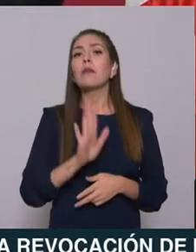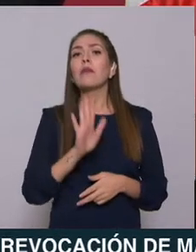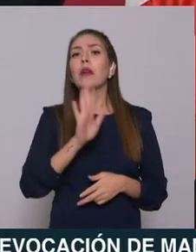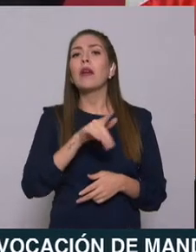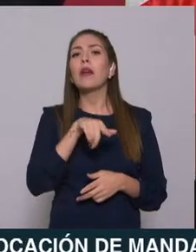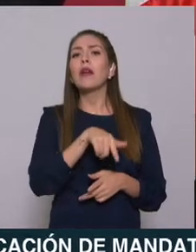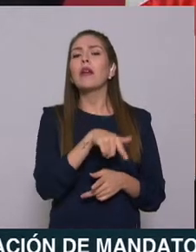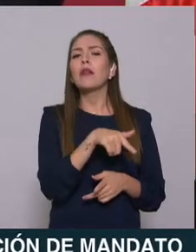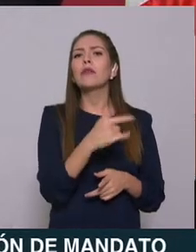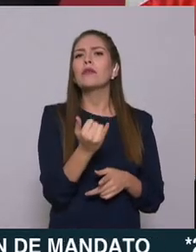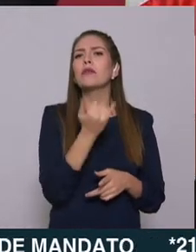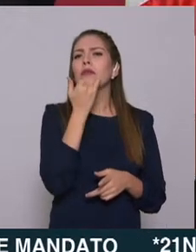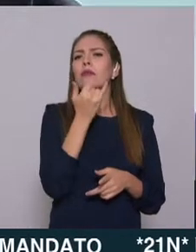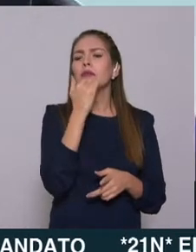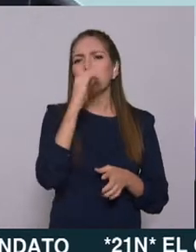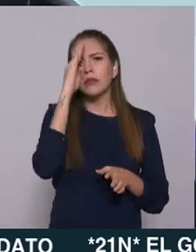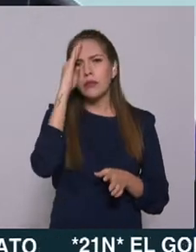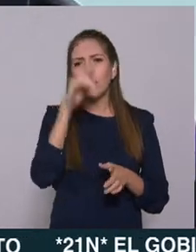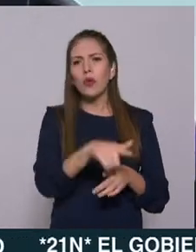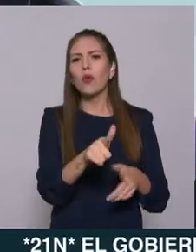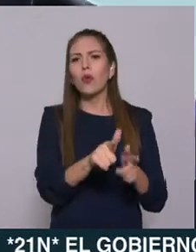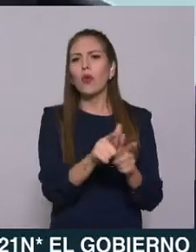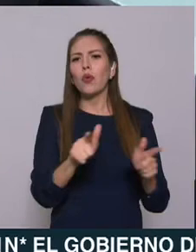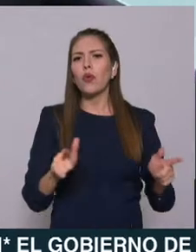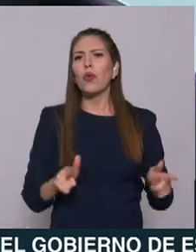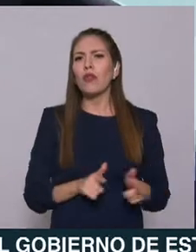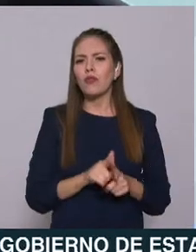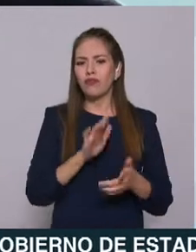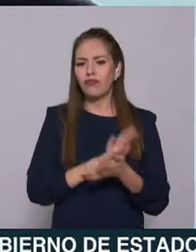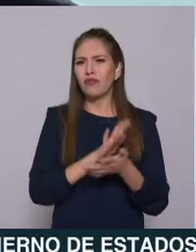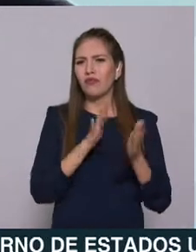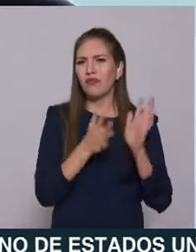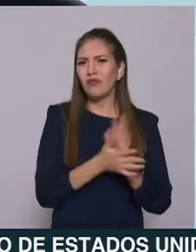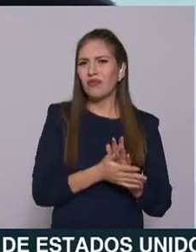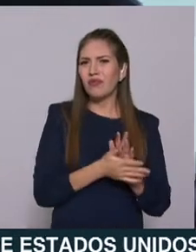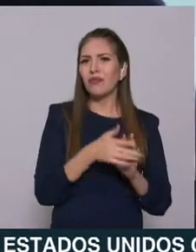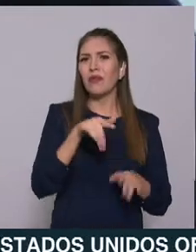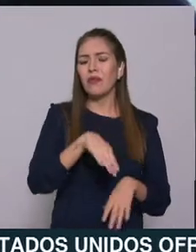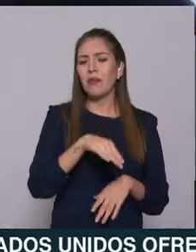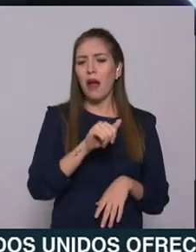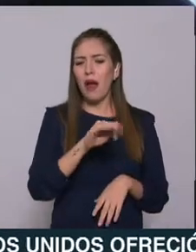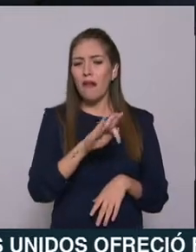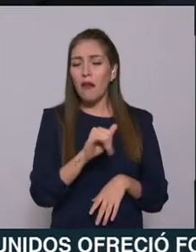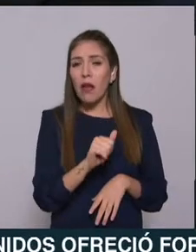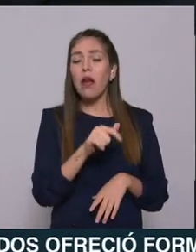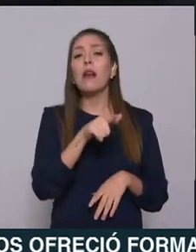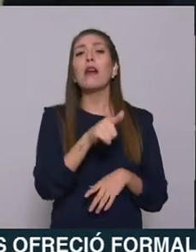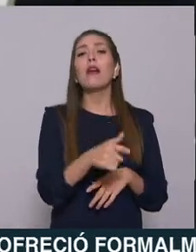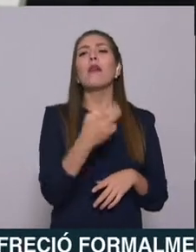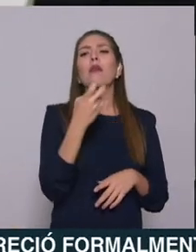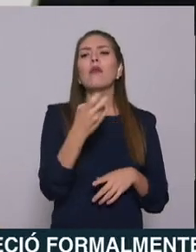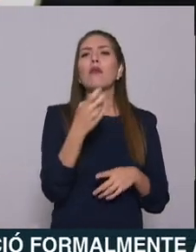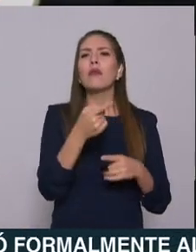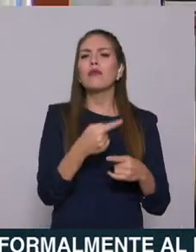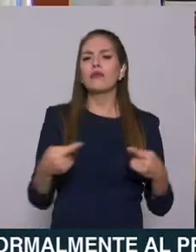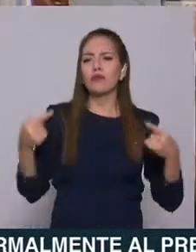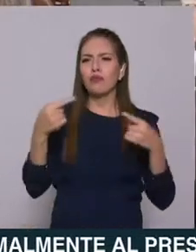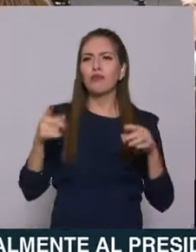por grupos delictivos que se disputan el control en la